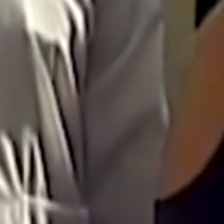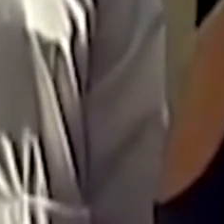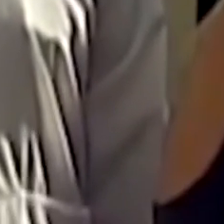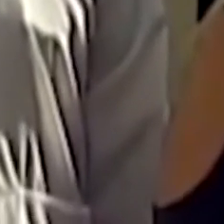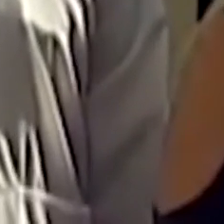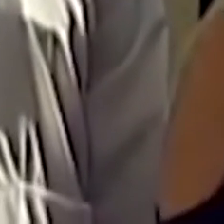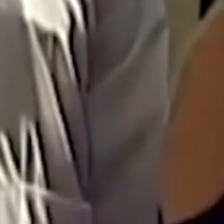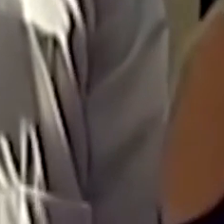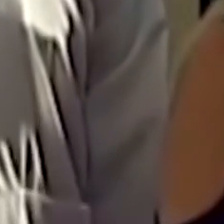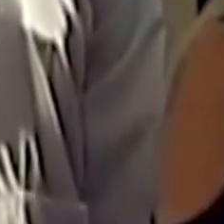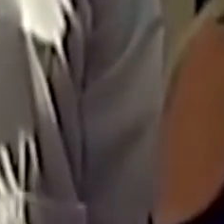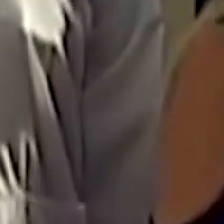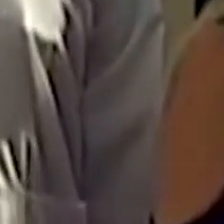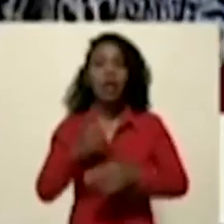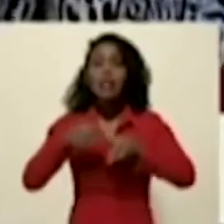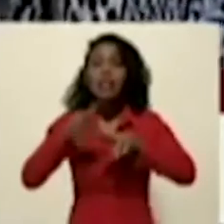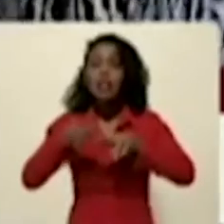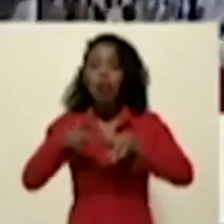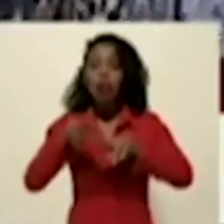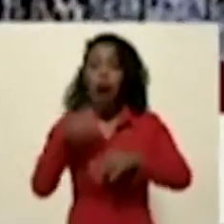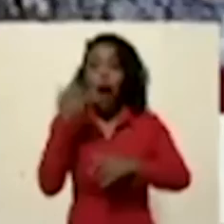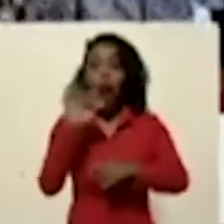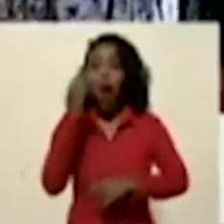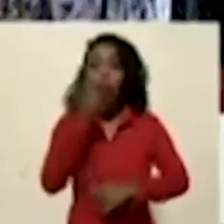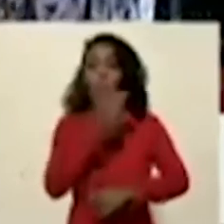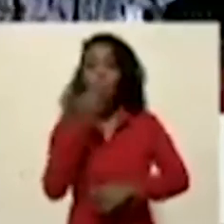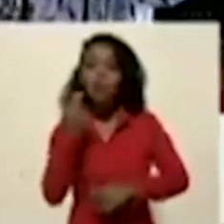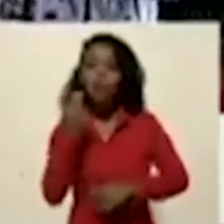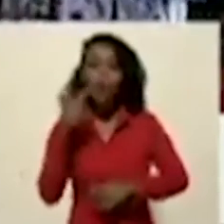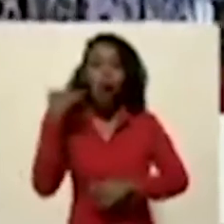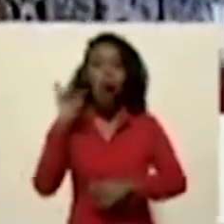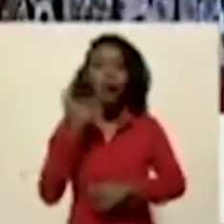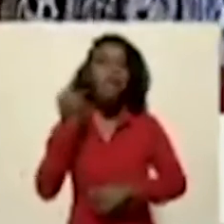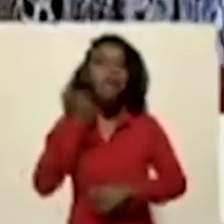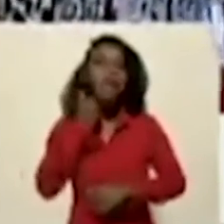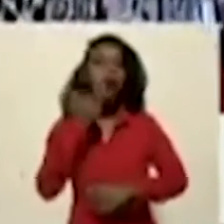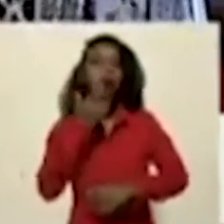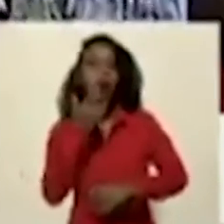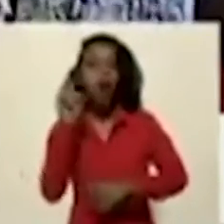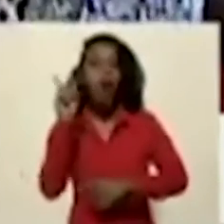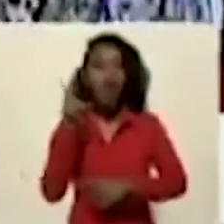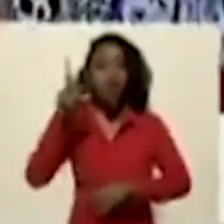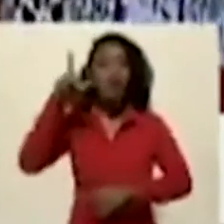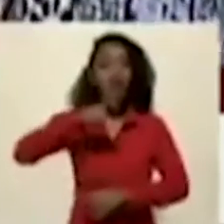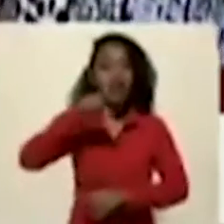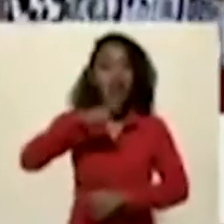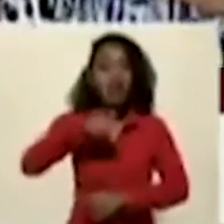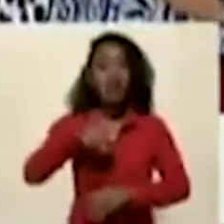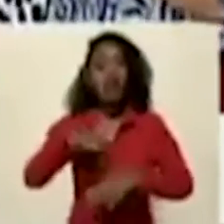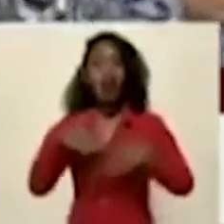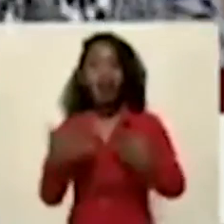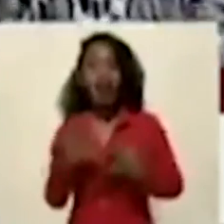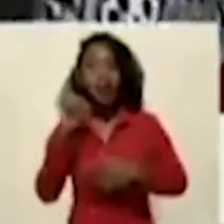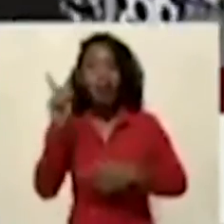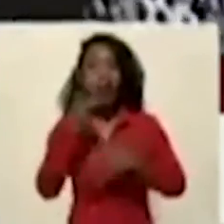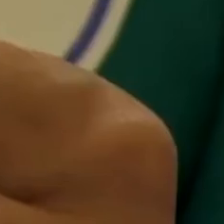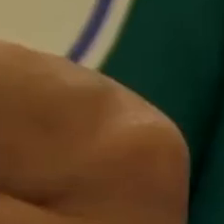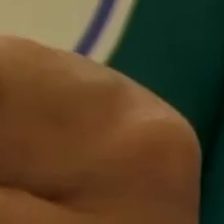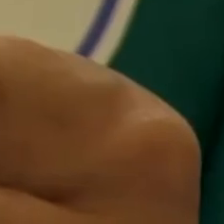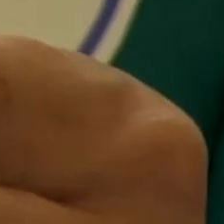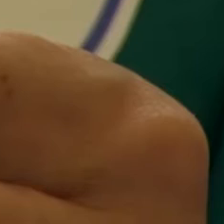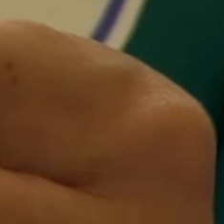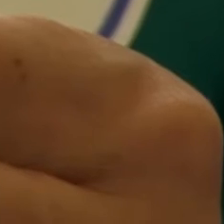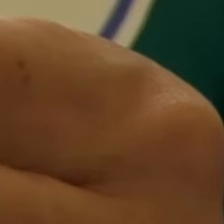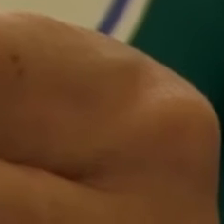Venezuela inició el proceso de vacunación de niños de entre 2 y 11 años de edad, en lo que sería la cuarta fase